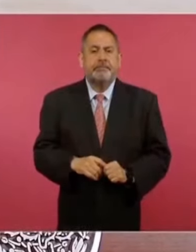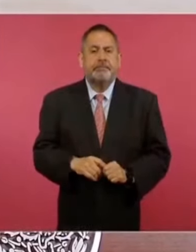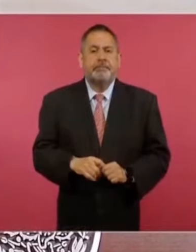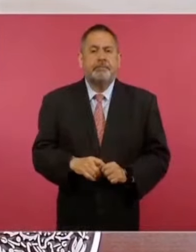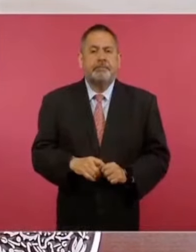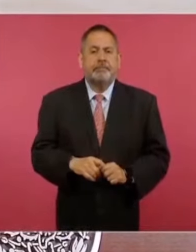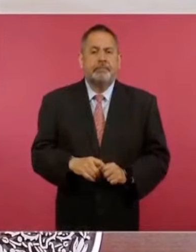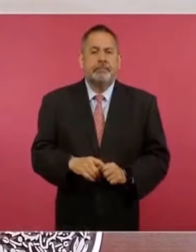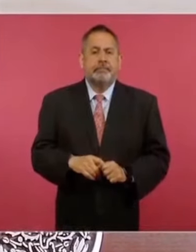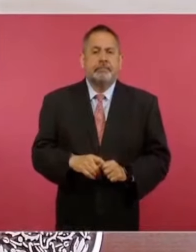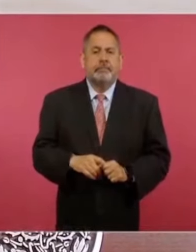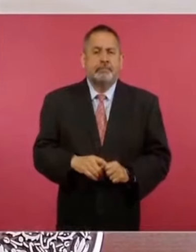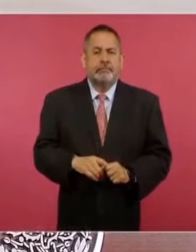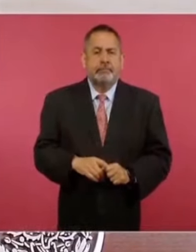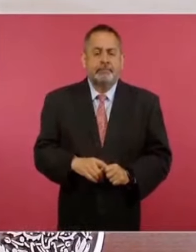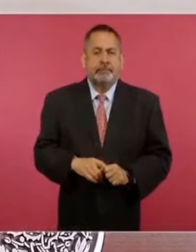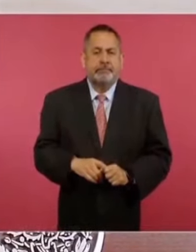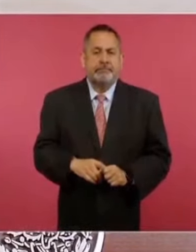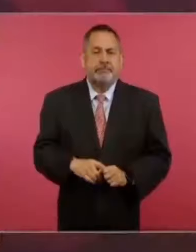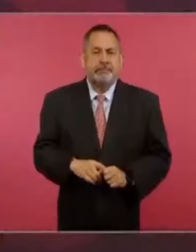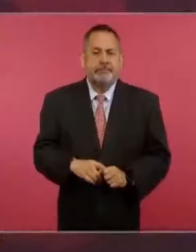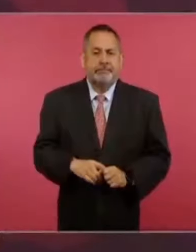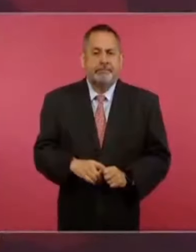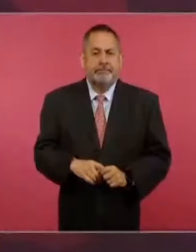no aplica